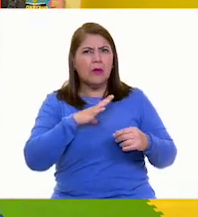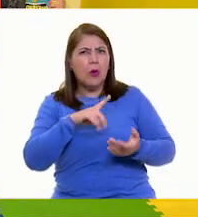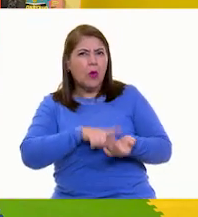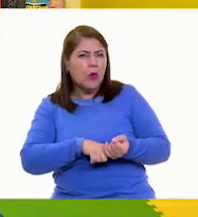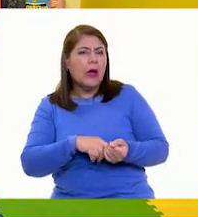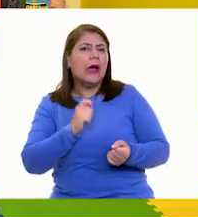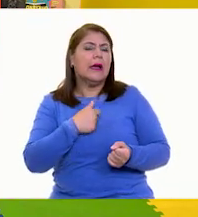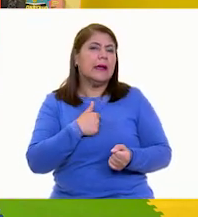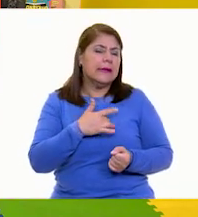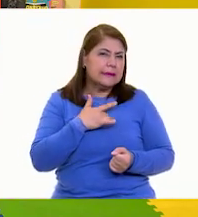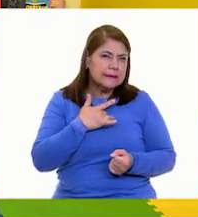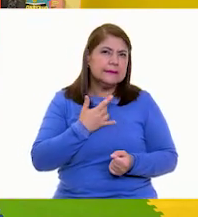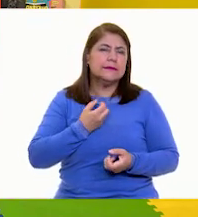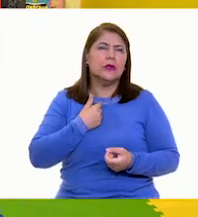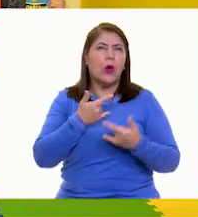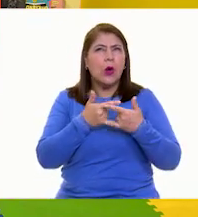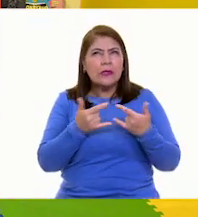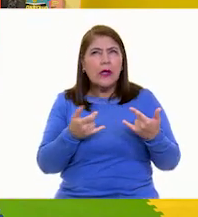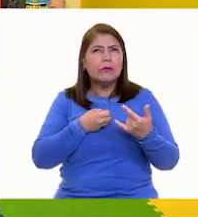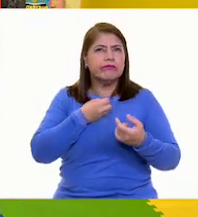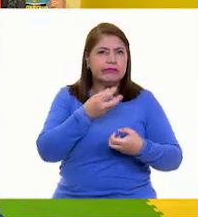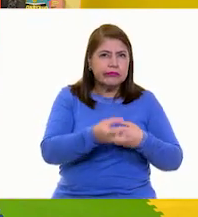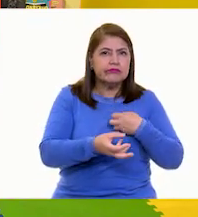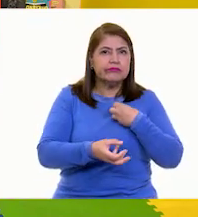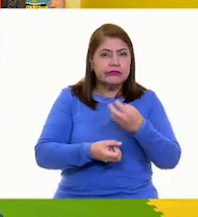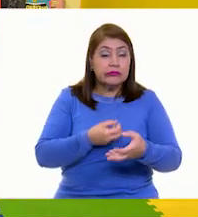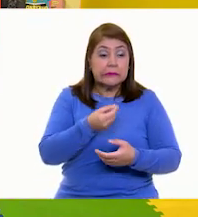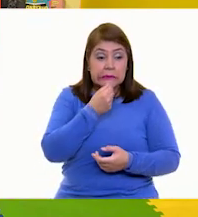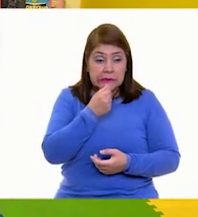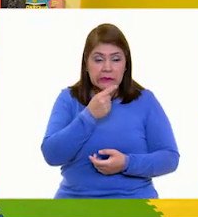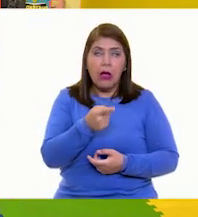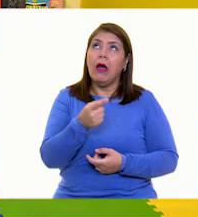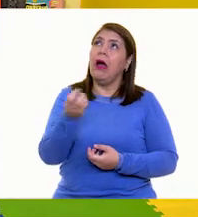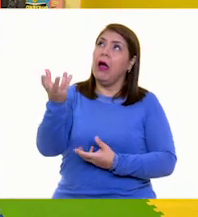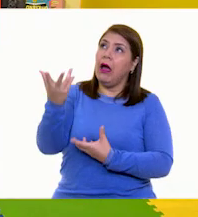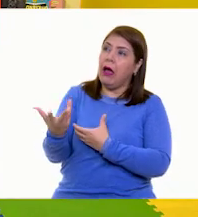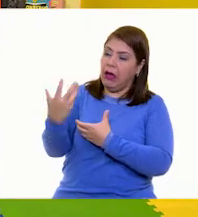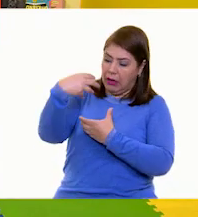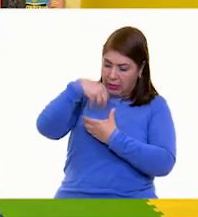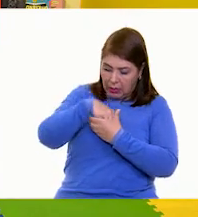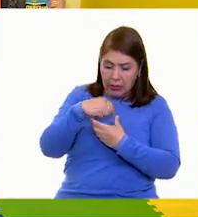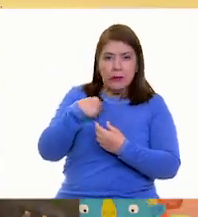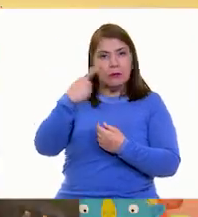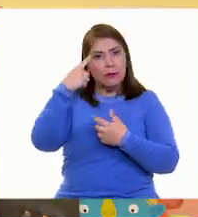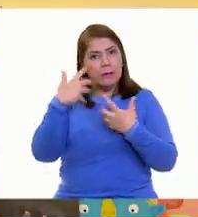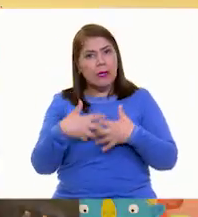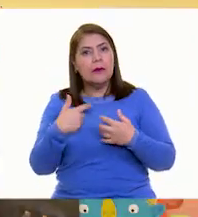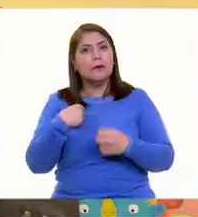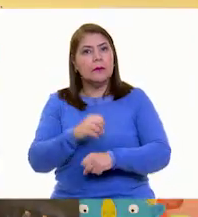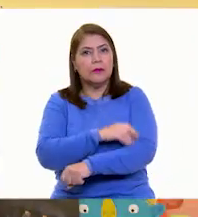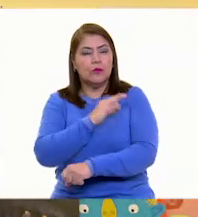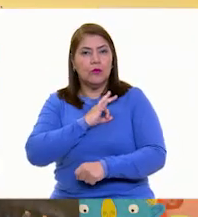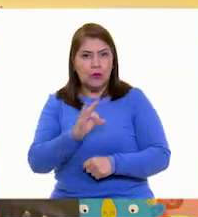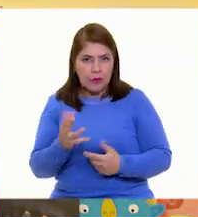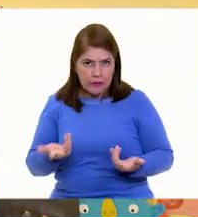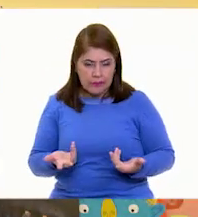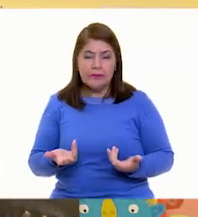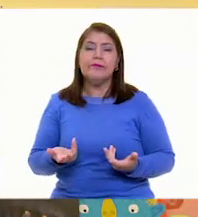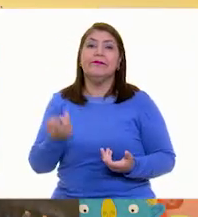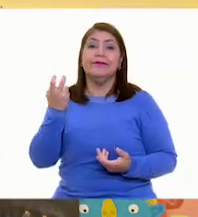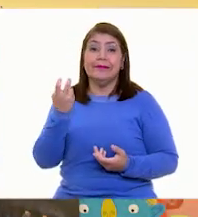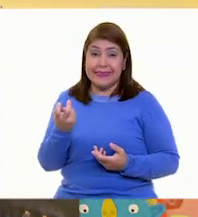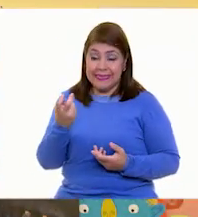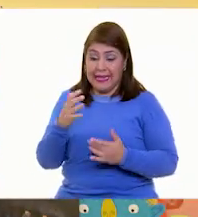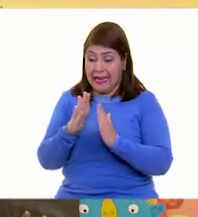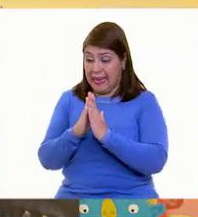disposición palabras, relatos e historias, les acompañamos a procesar sus emociones. En realidad, este